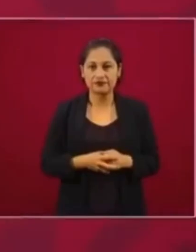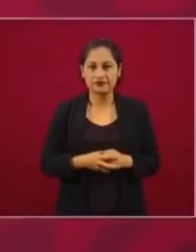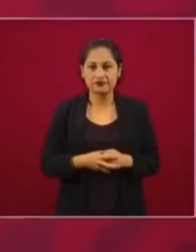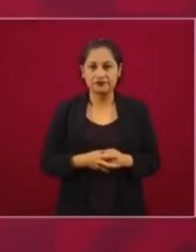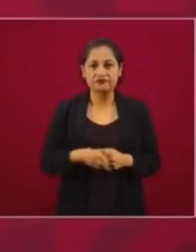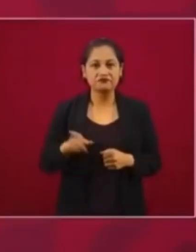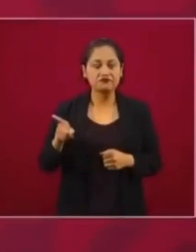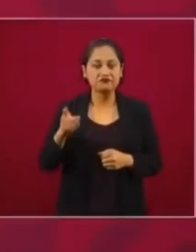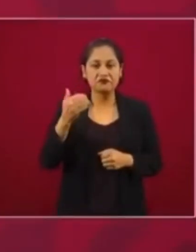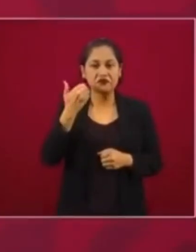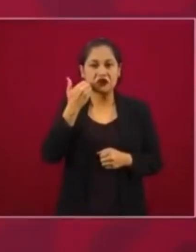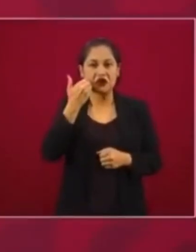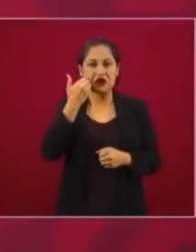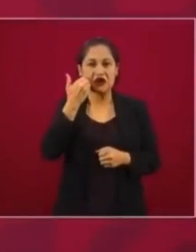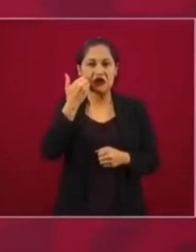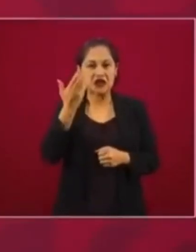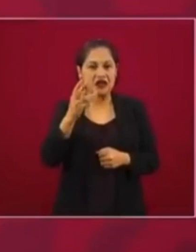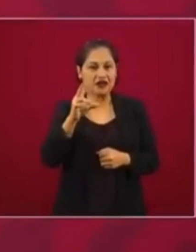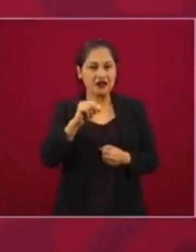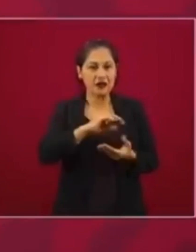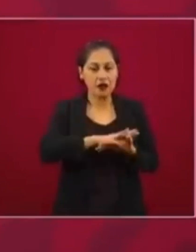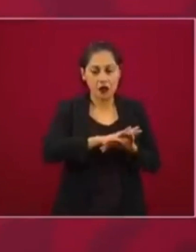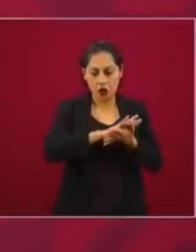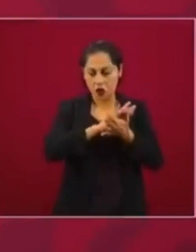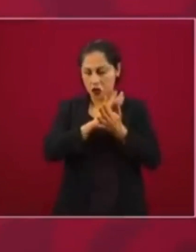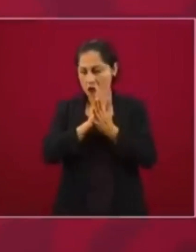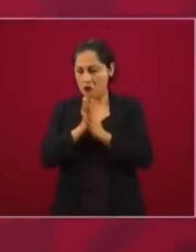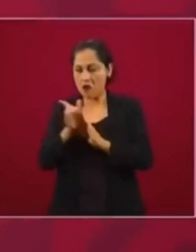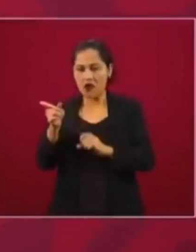transformación que se está llevando a cabo, detenerla,